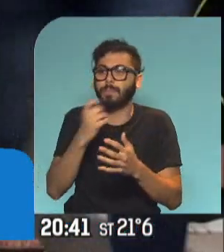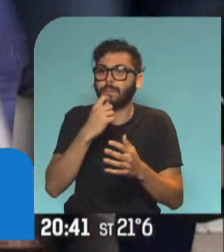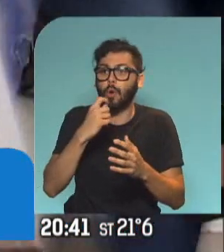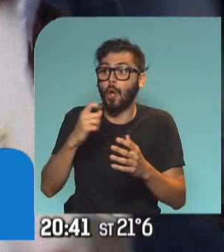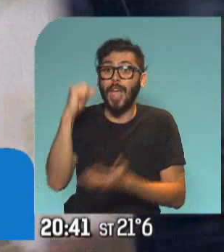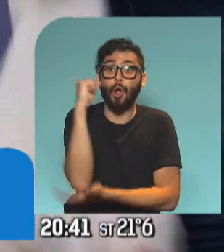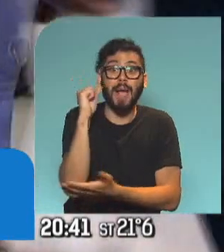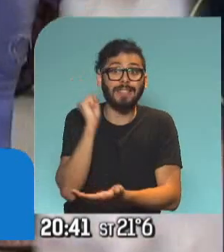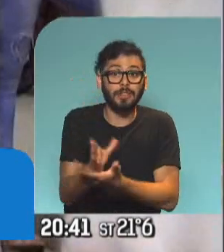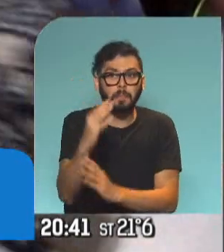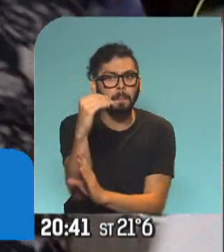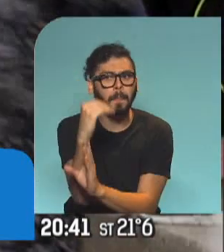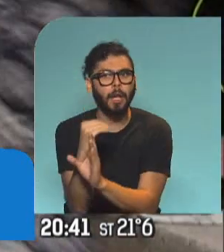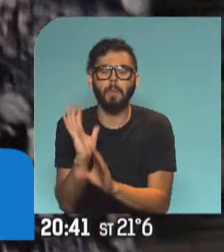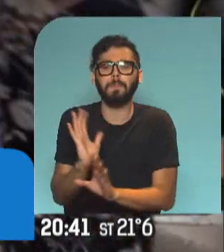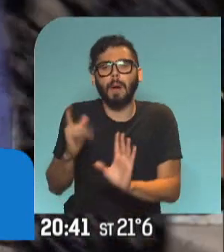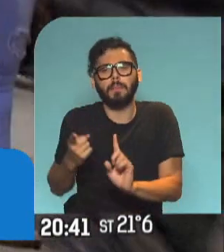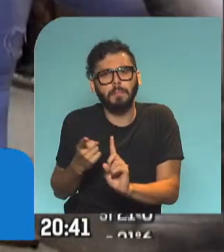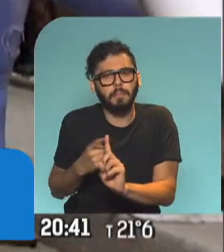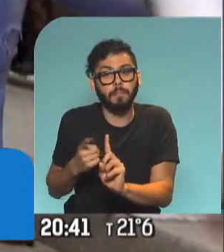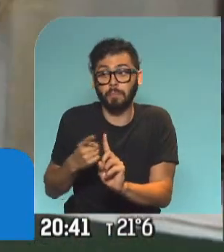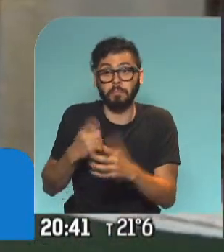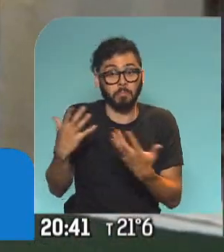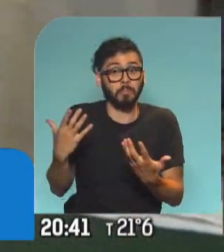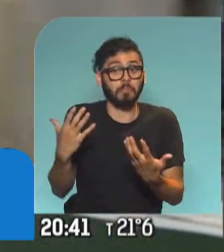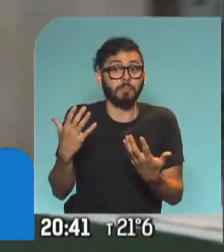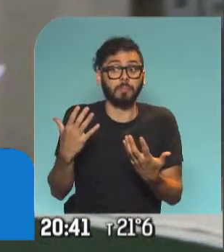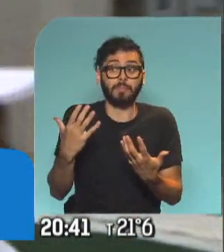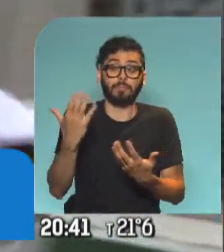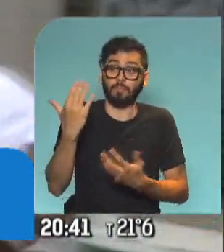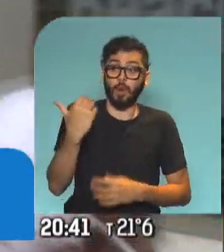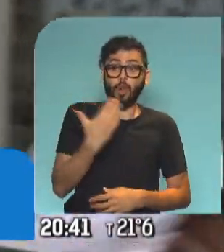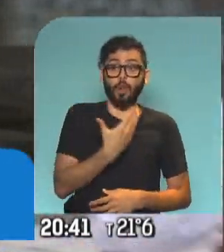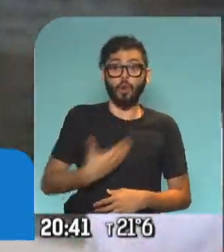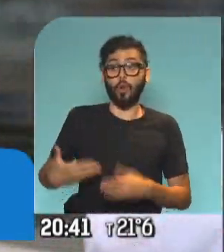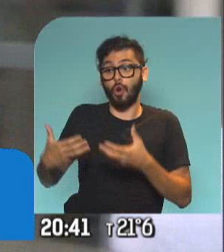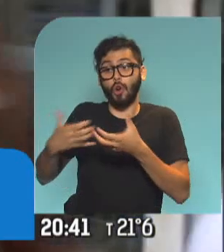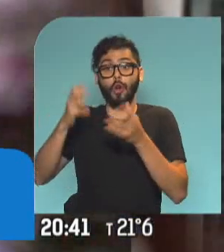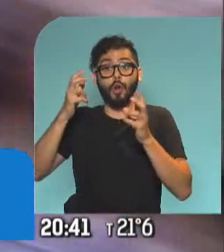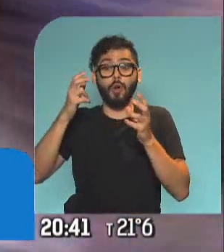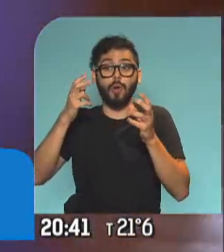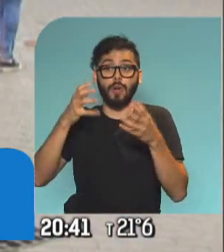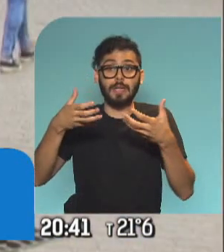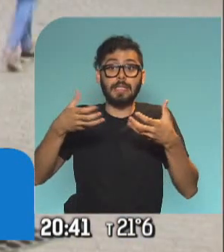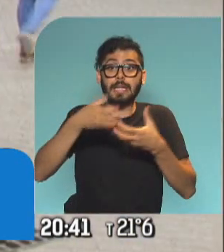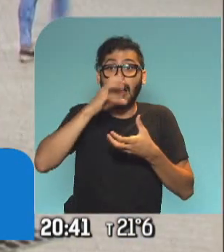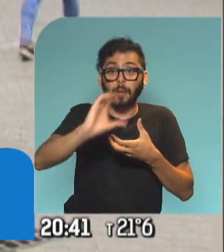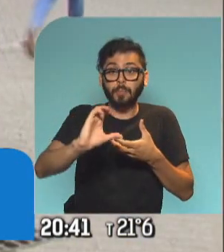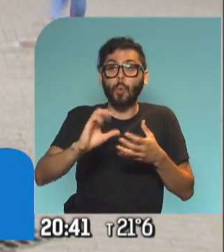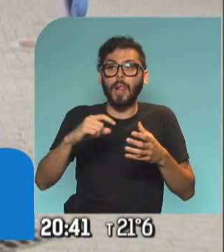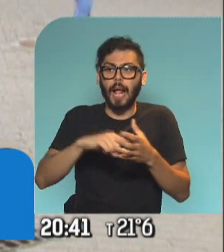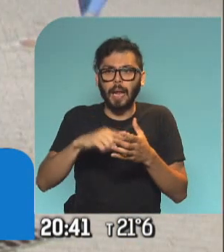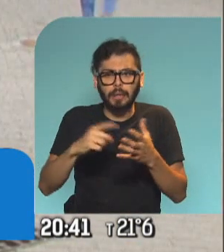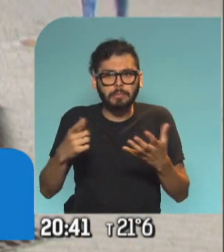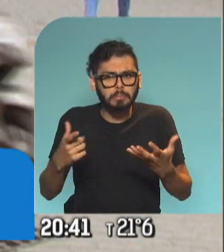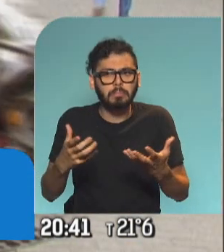sanciones económicas. Realmente un acercamiento que lo vimos con el tema de la gestión republicana en los últimos 4 años de gobierno, que